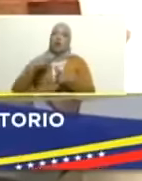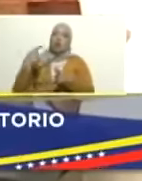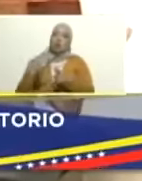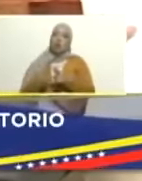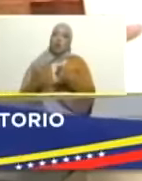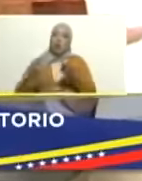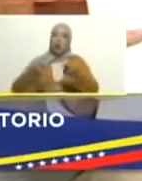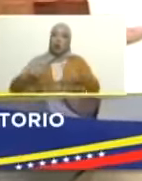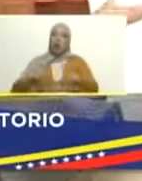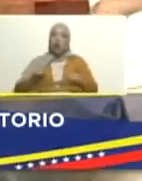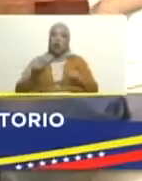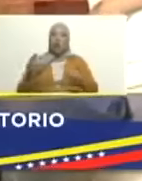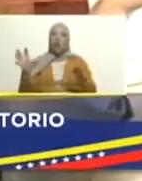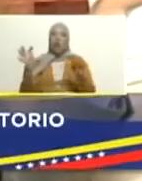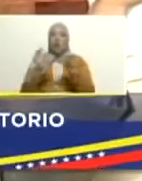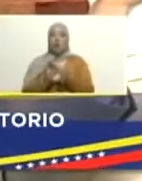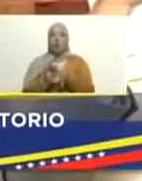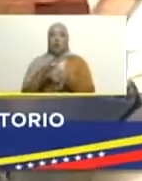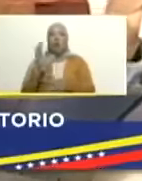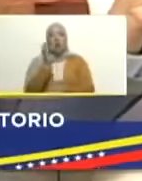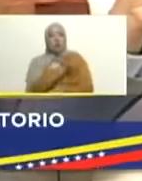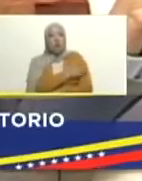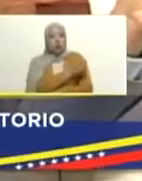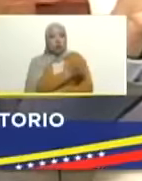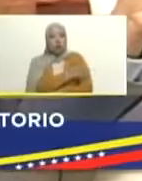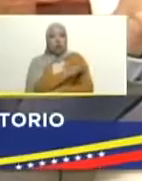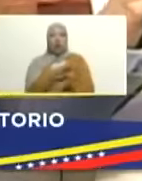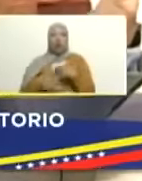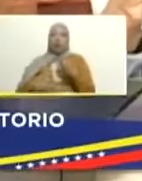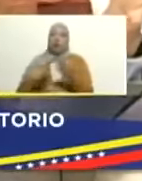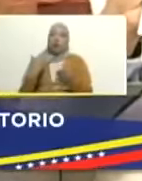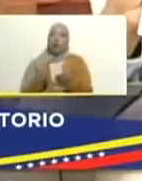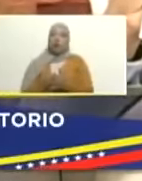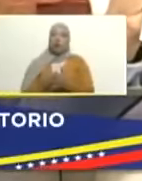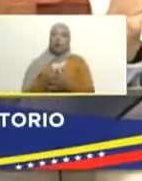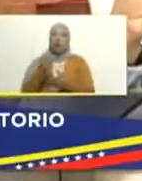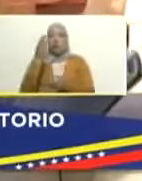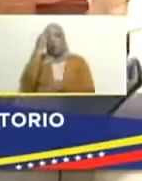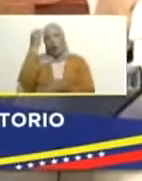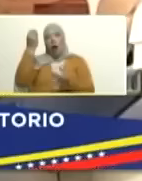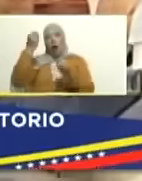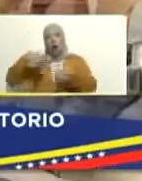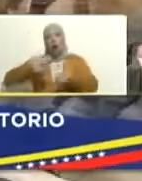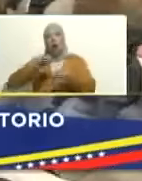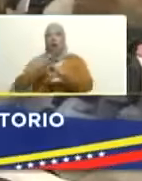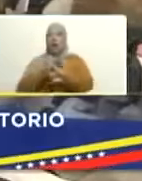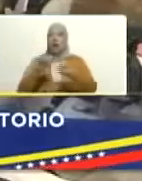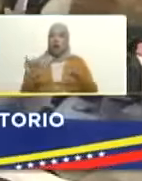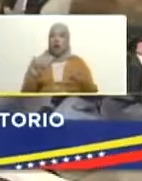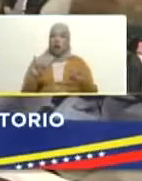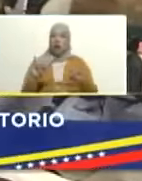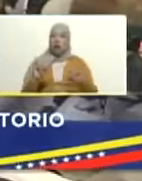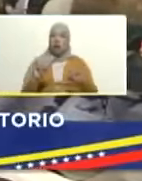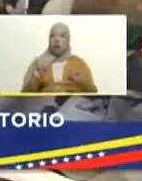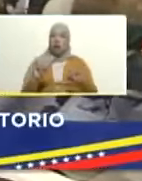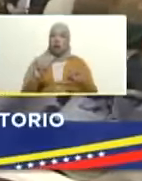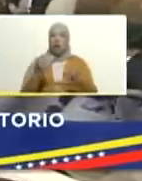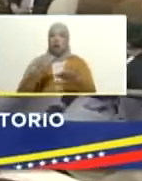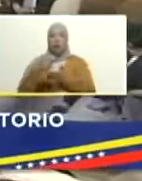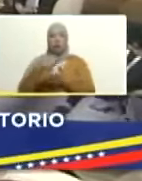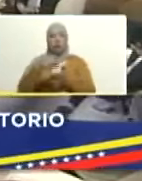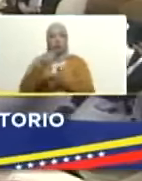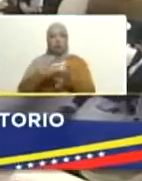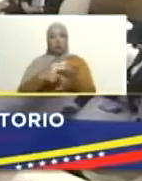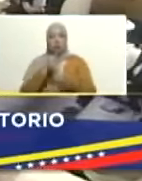bloque único de la oposición, llegó a un acuerdo final firmado